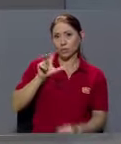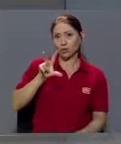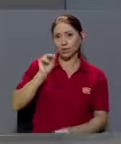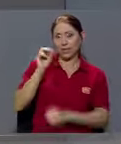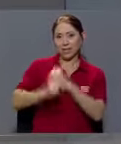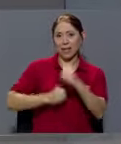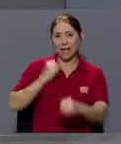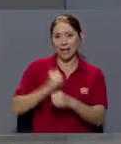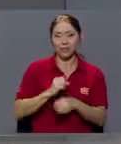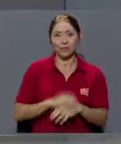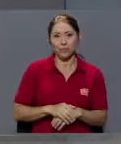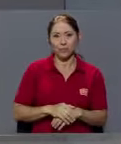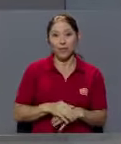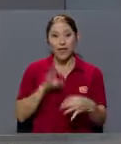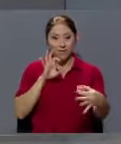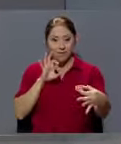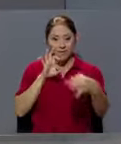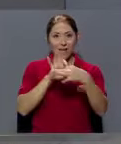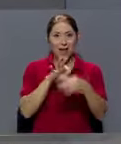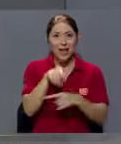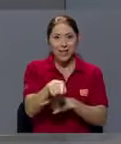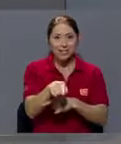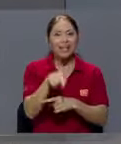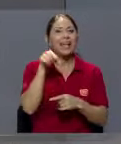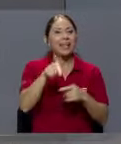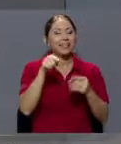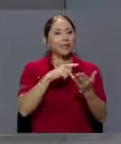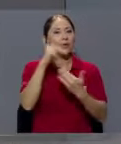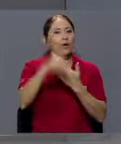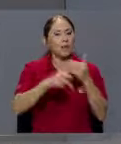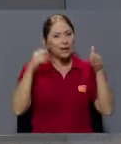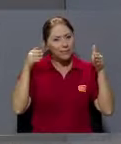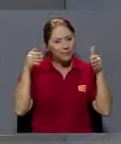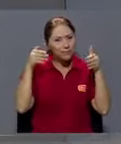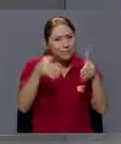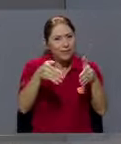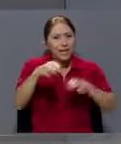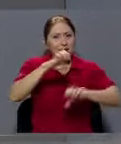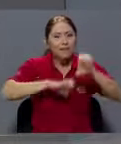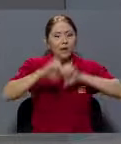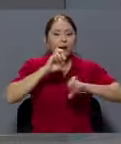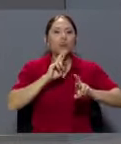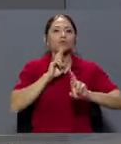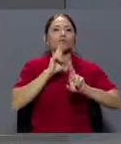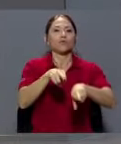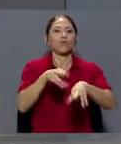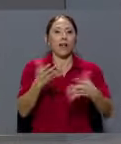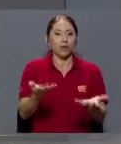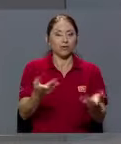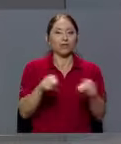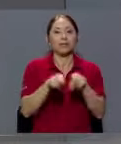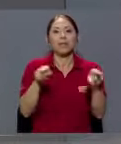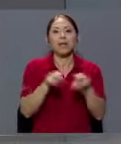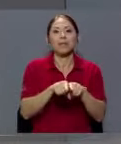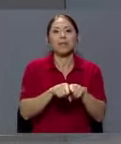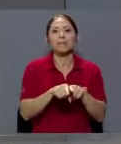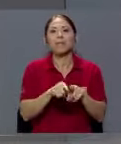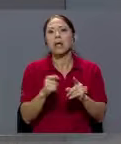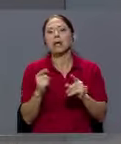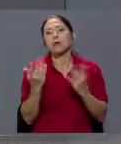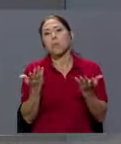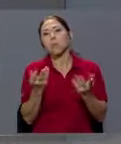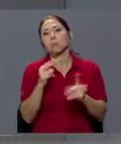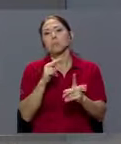3 décadas y en este marco pues vamos a dedicar este programa a evaluar un poco los resultados obtenidos hasta la fecha y también